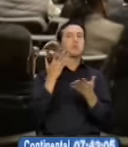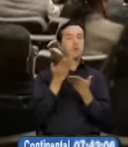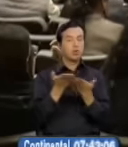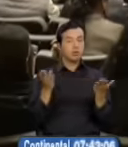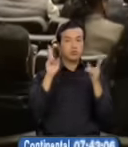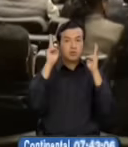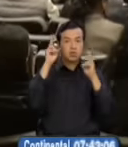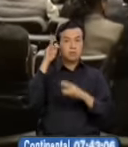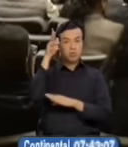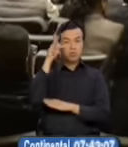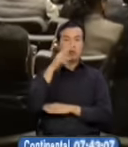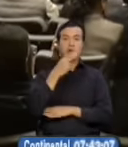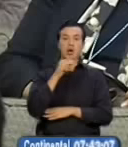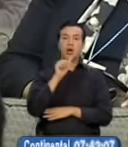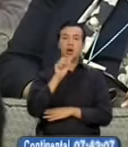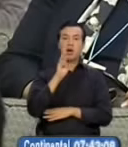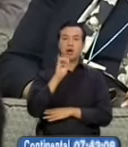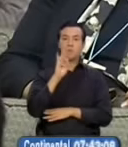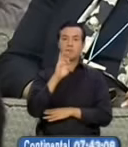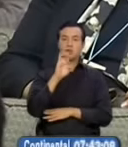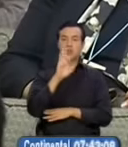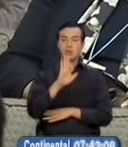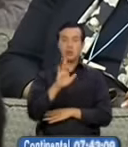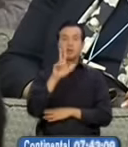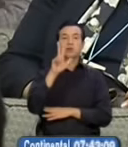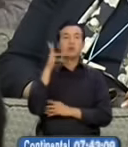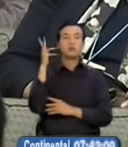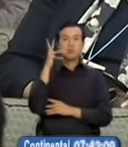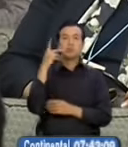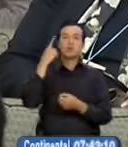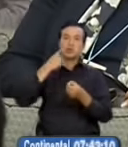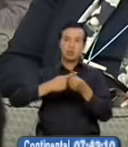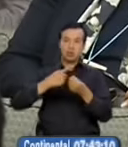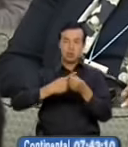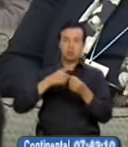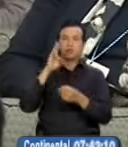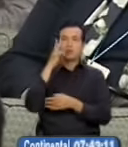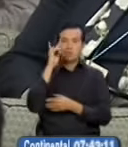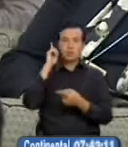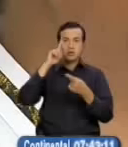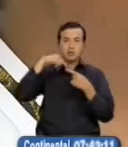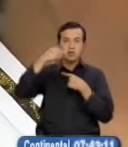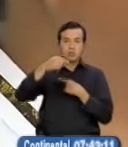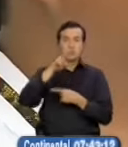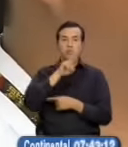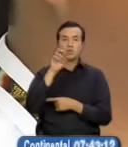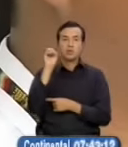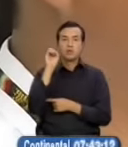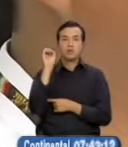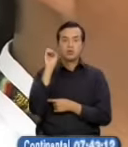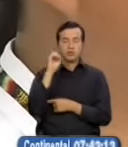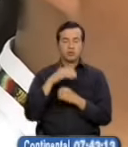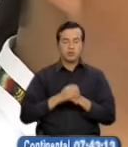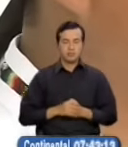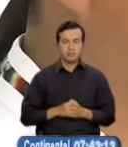de la conferencia Hábitat 3, a desarrollarse en Quito entre el 17 y 20 de octubre próximo. Franklin Columba, dirigente